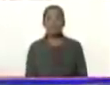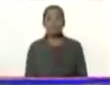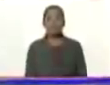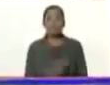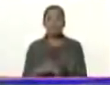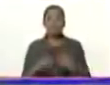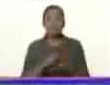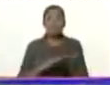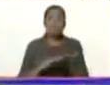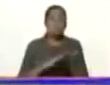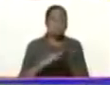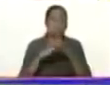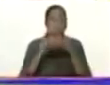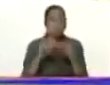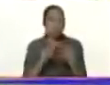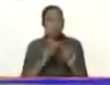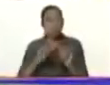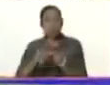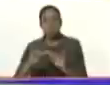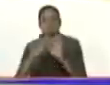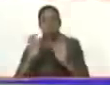Vamos a mejorar todo.